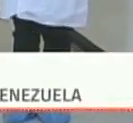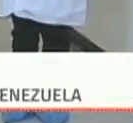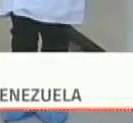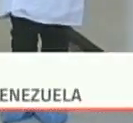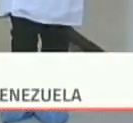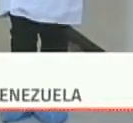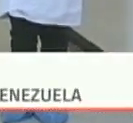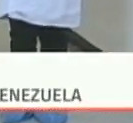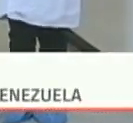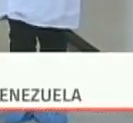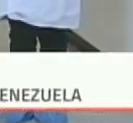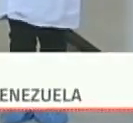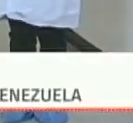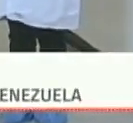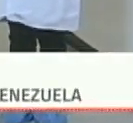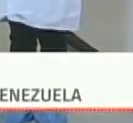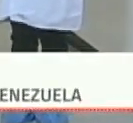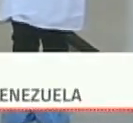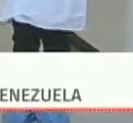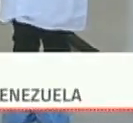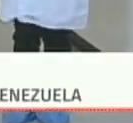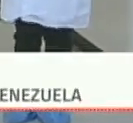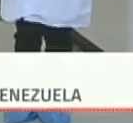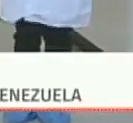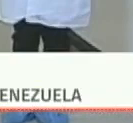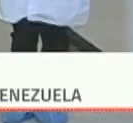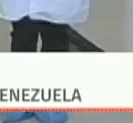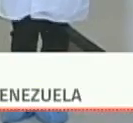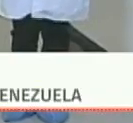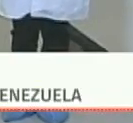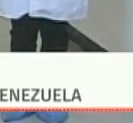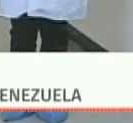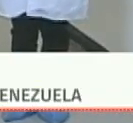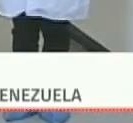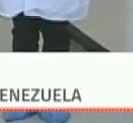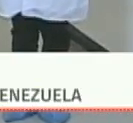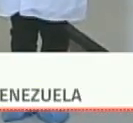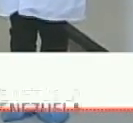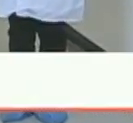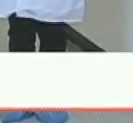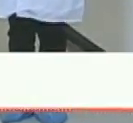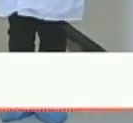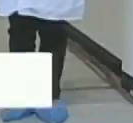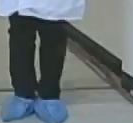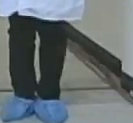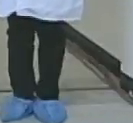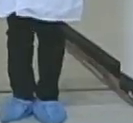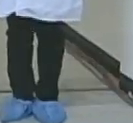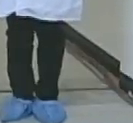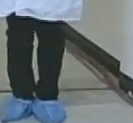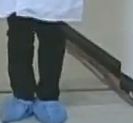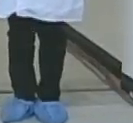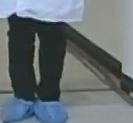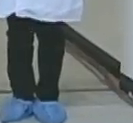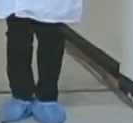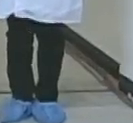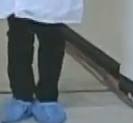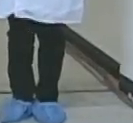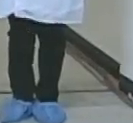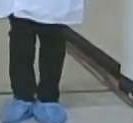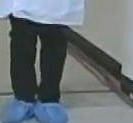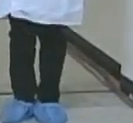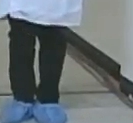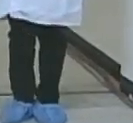los militares de la zona de defensa integral Zulia. Impresionante, lleno de fervor, de compromiso, de